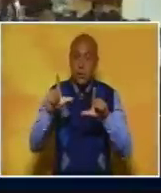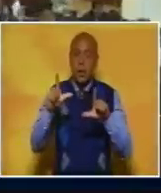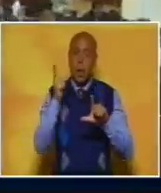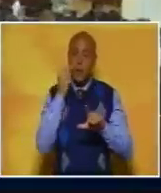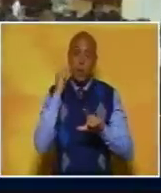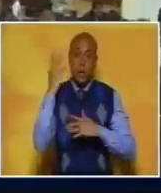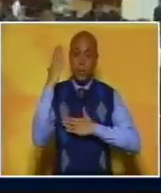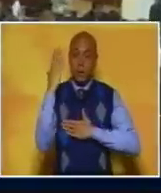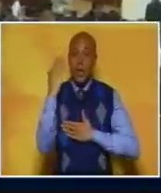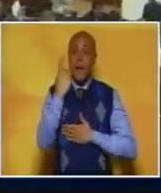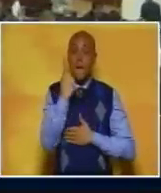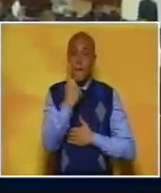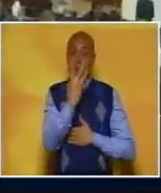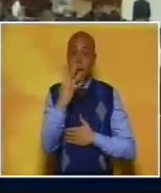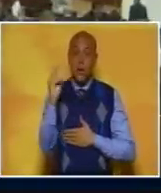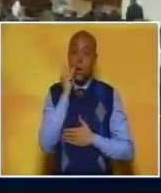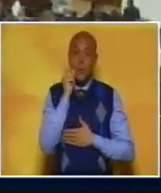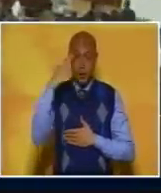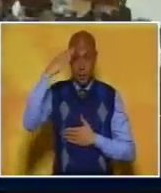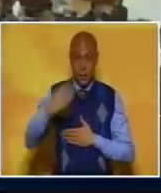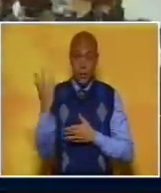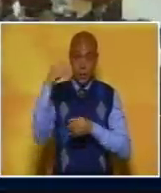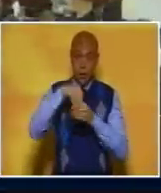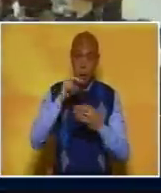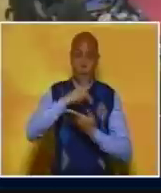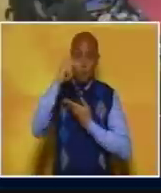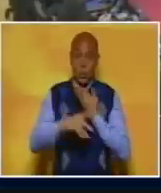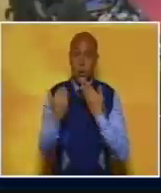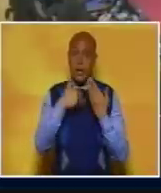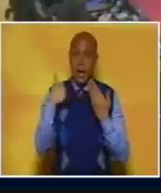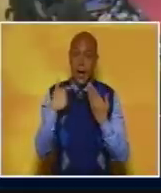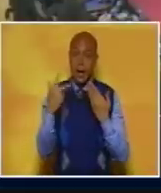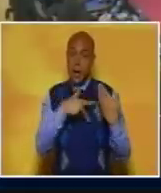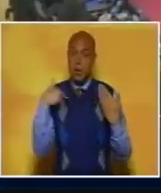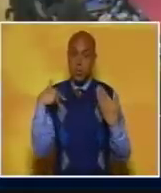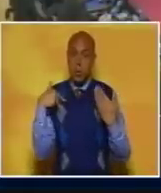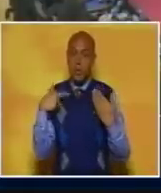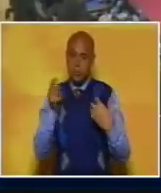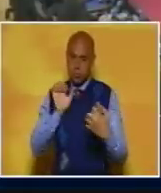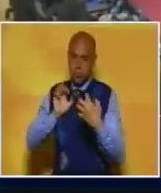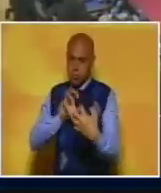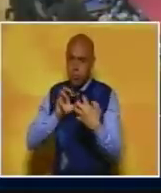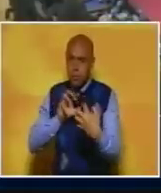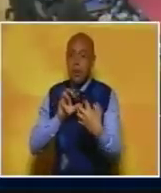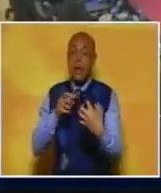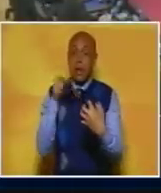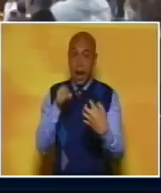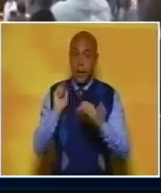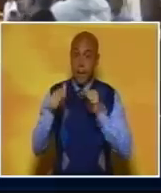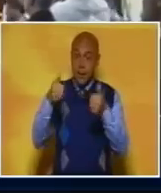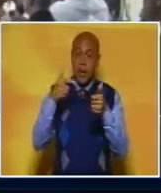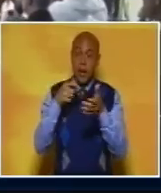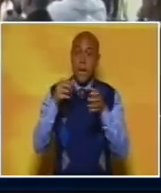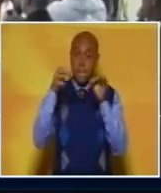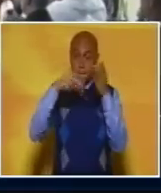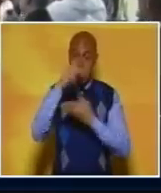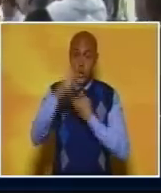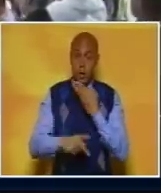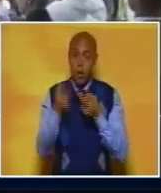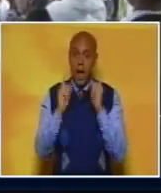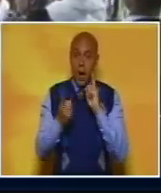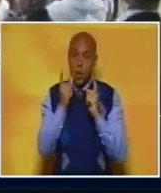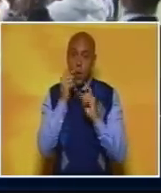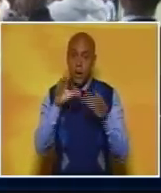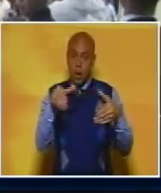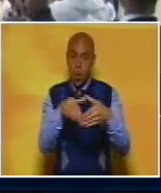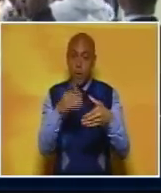1.400 soldados para ser incorporados en un plan contra las pandillas. Esta iniciativa de seguridad ha generado un enfrentamiento entre